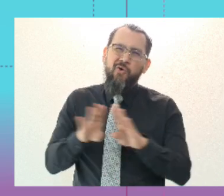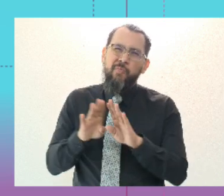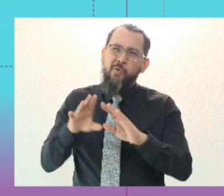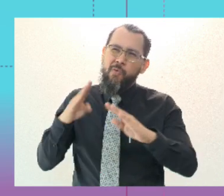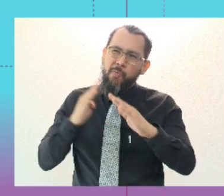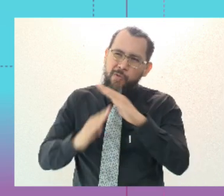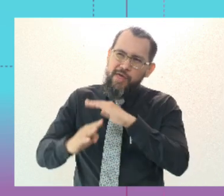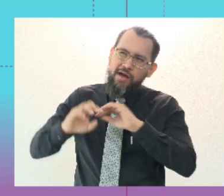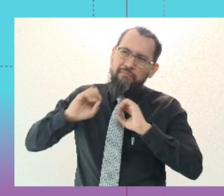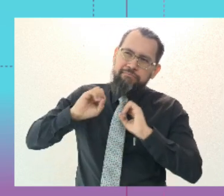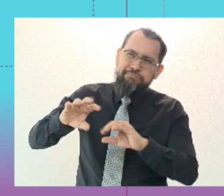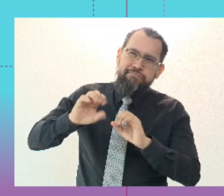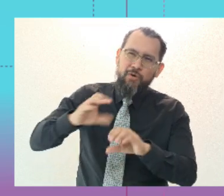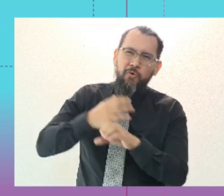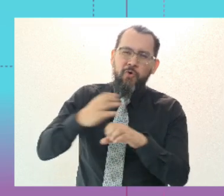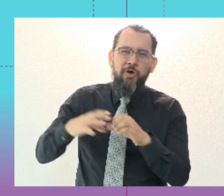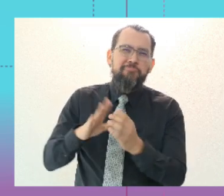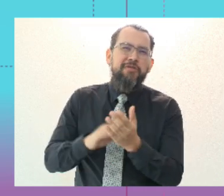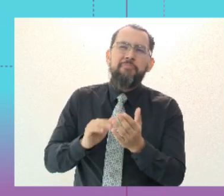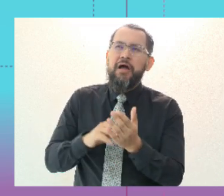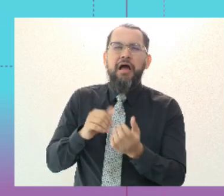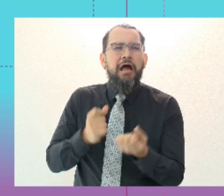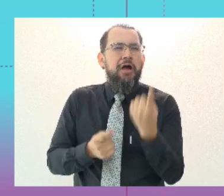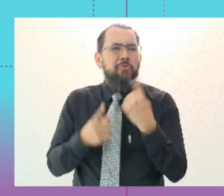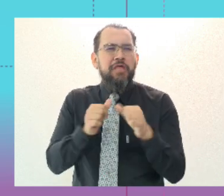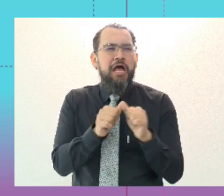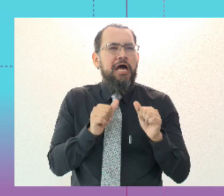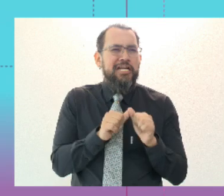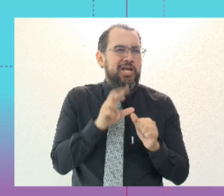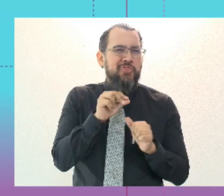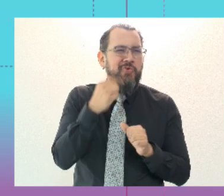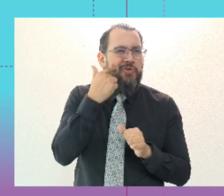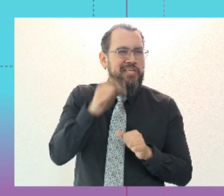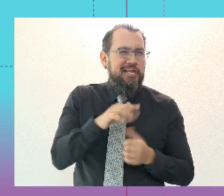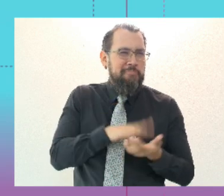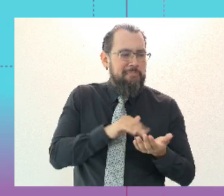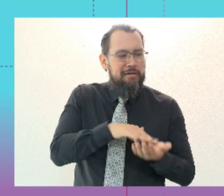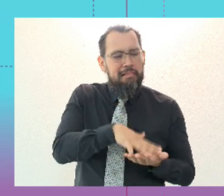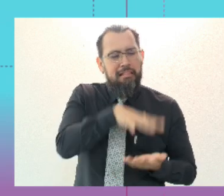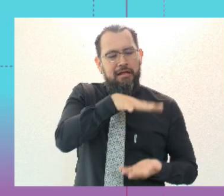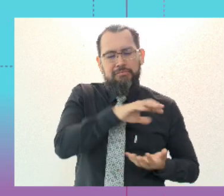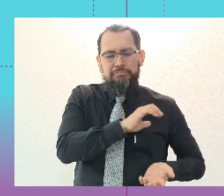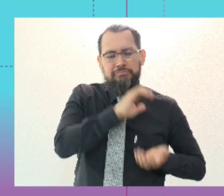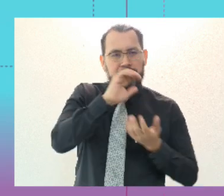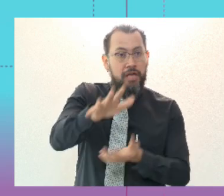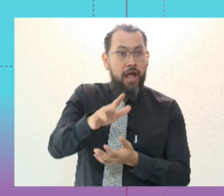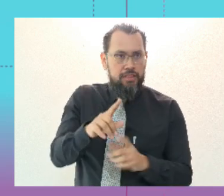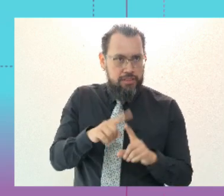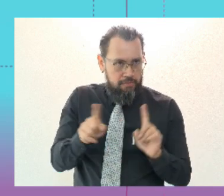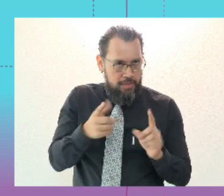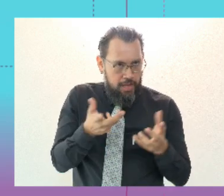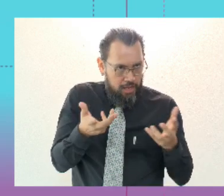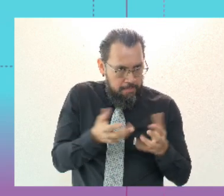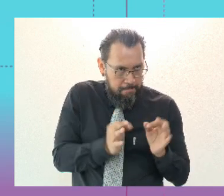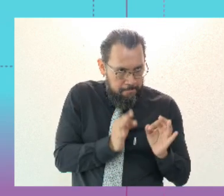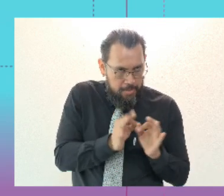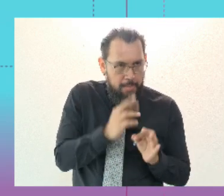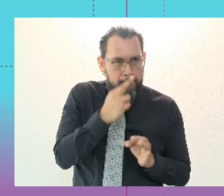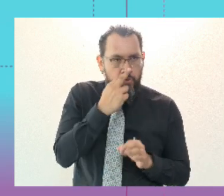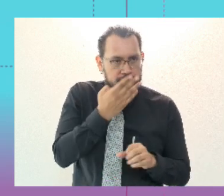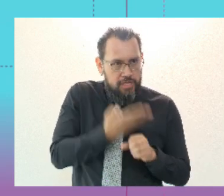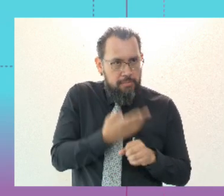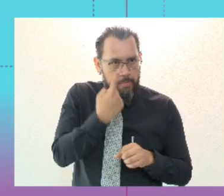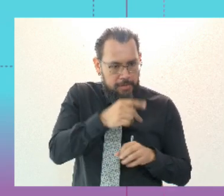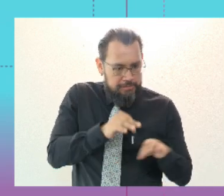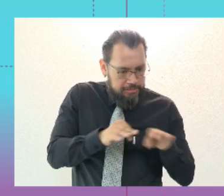veces nos mandan pues lo que ya no quieren las áreas, no precisamente lo que se genera en el cumplimiento de sus funciones.